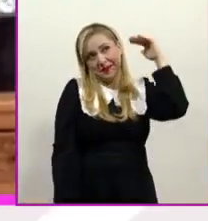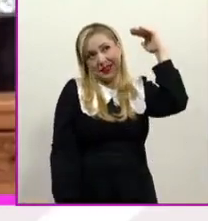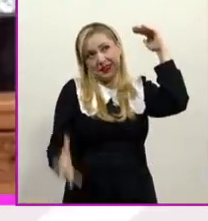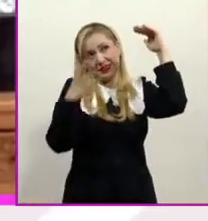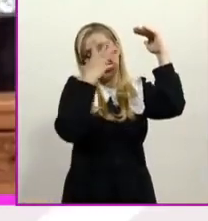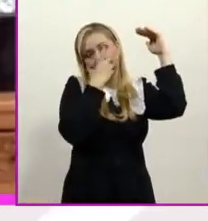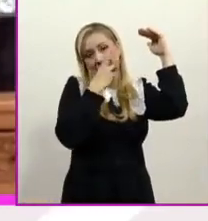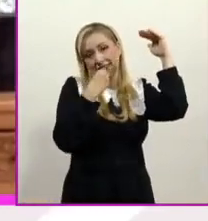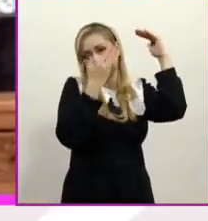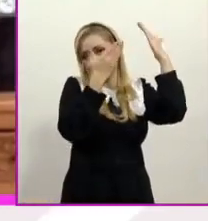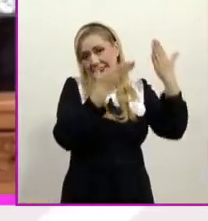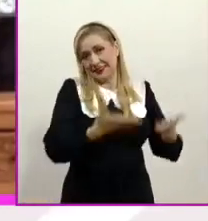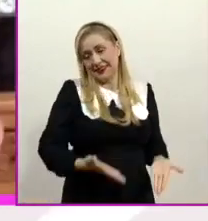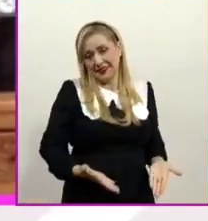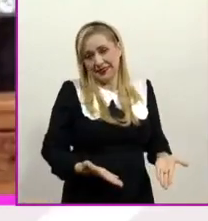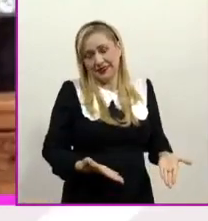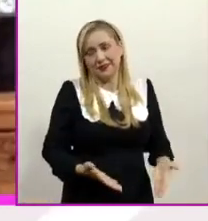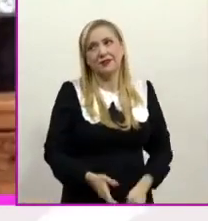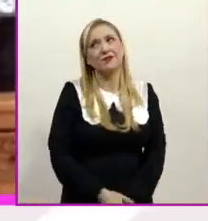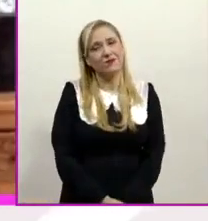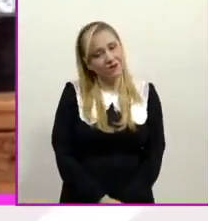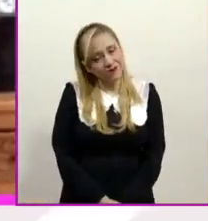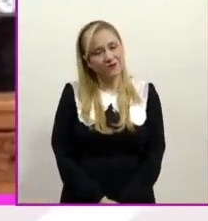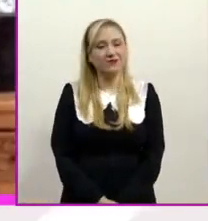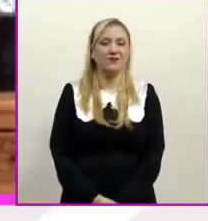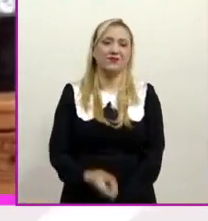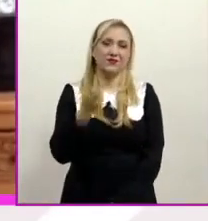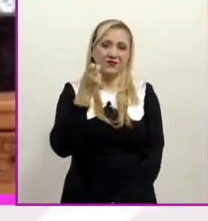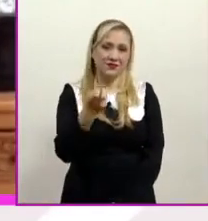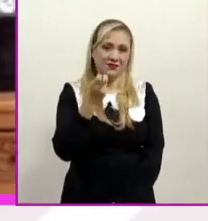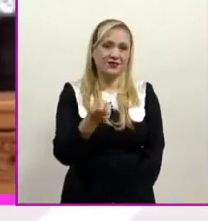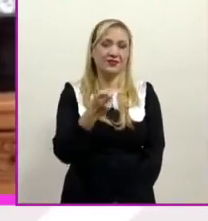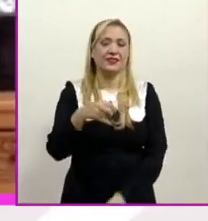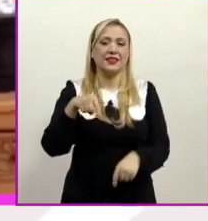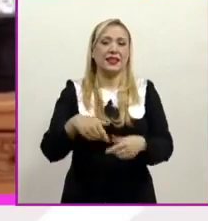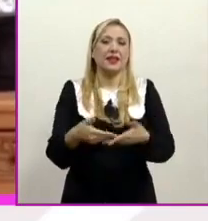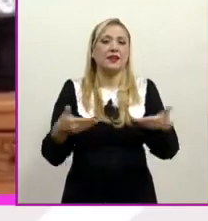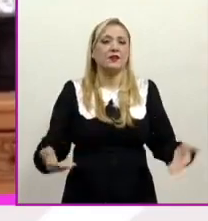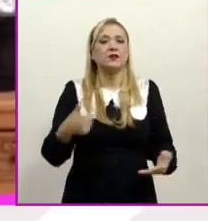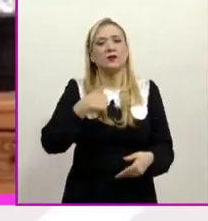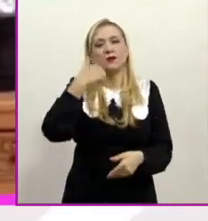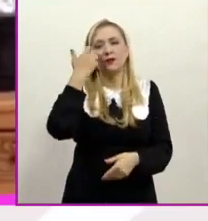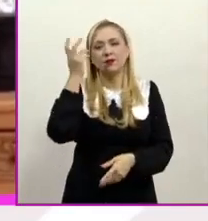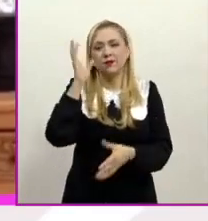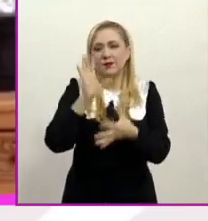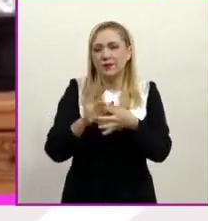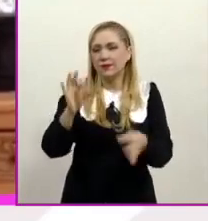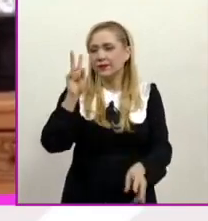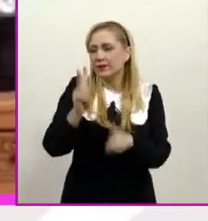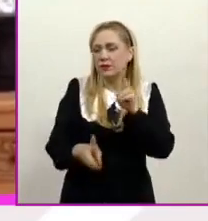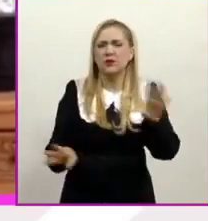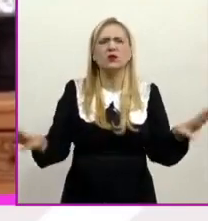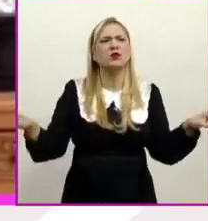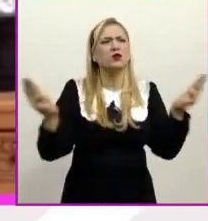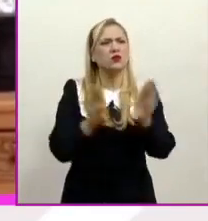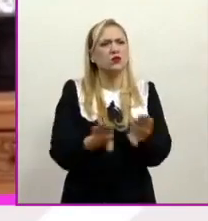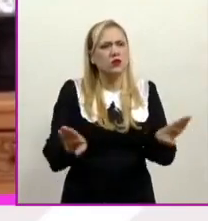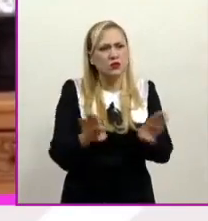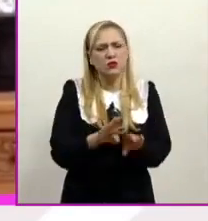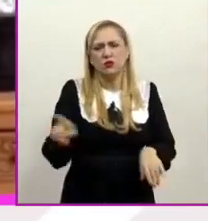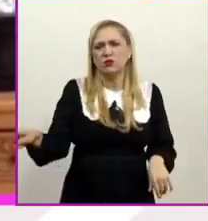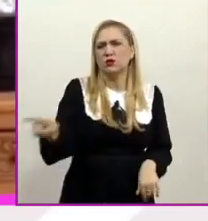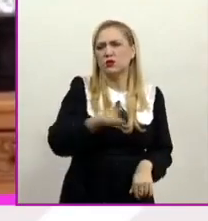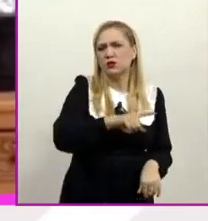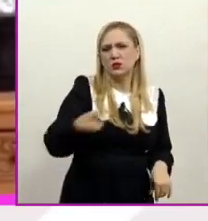de perfilar a las personas. Y pues en este bloque a mí me gustaría hablar sobre justo cómo estas historias